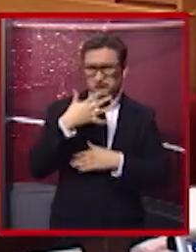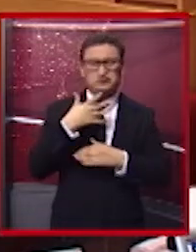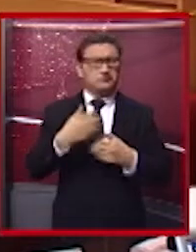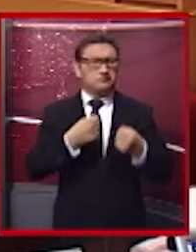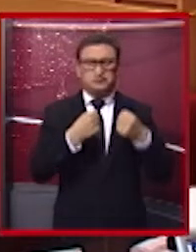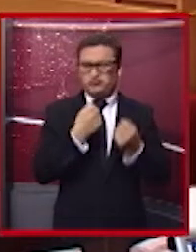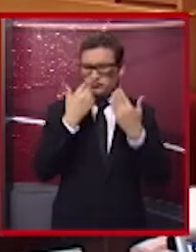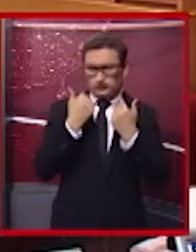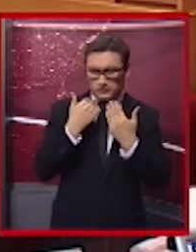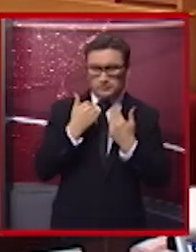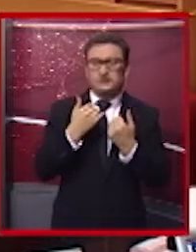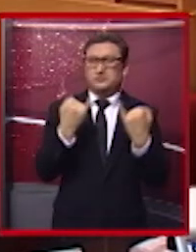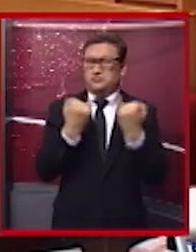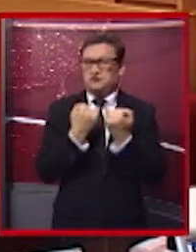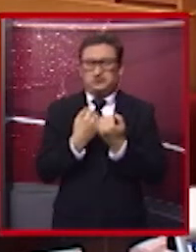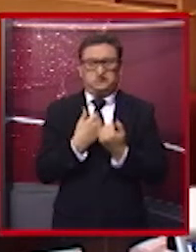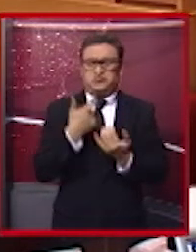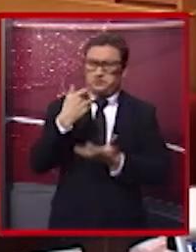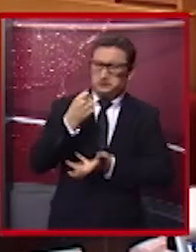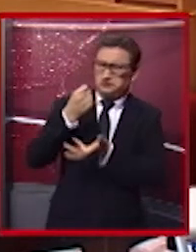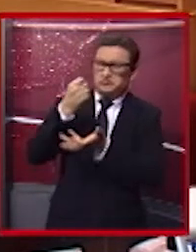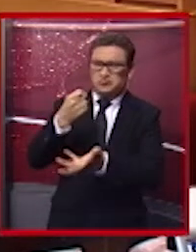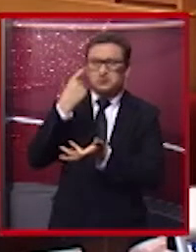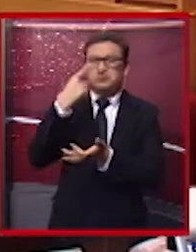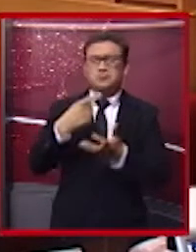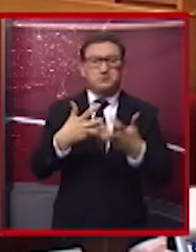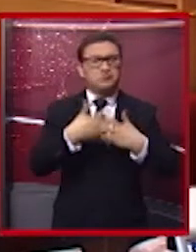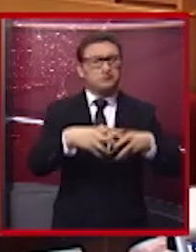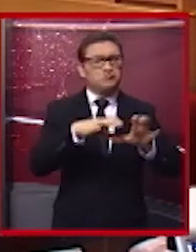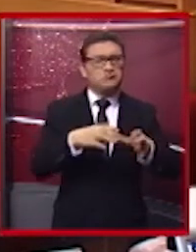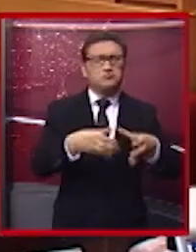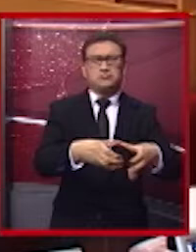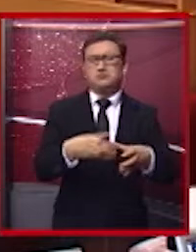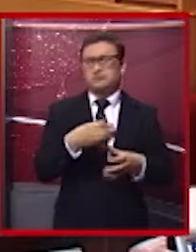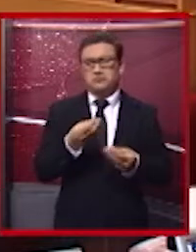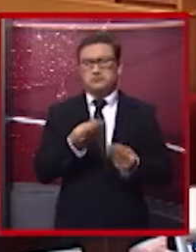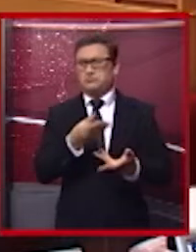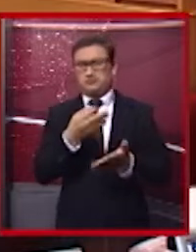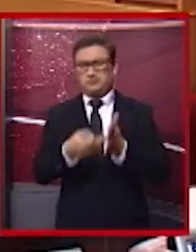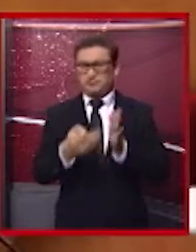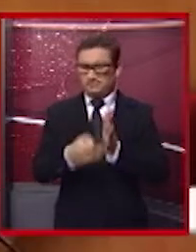de recursos para la micro y pequeños empresarios.